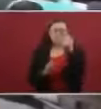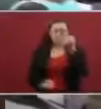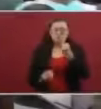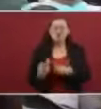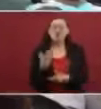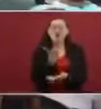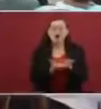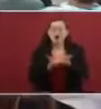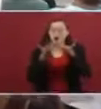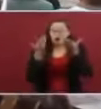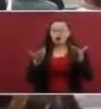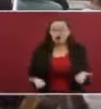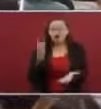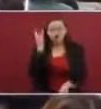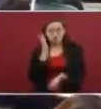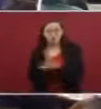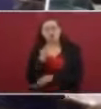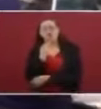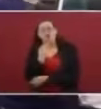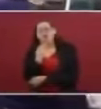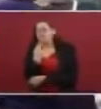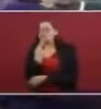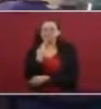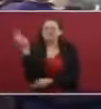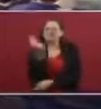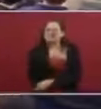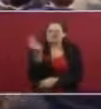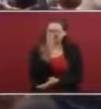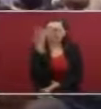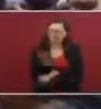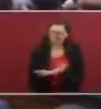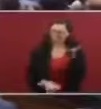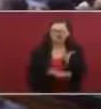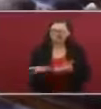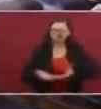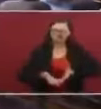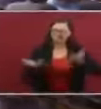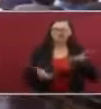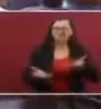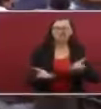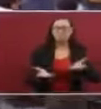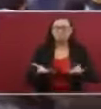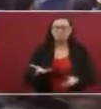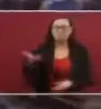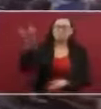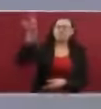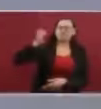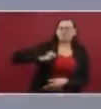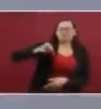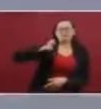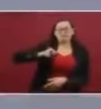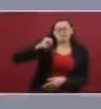de la mafia, del poder y del dinero. Entonces, como Hércules, él trata de meter las